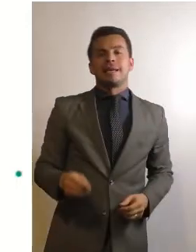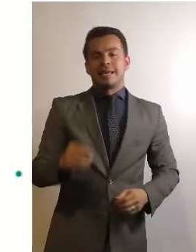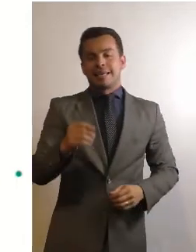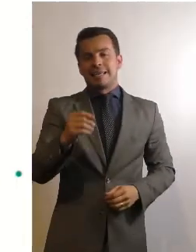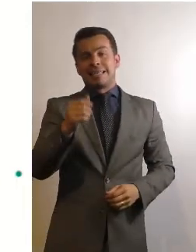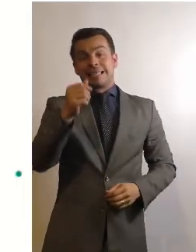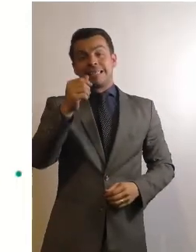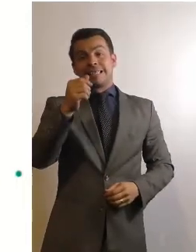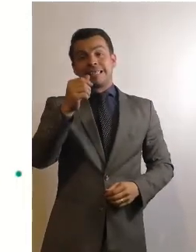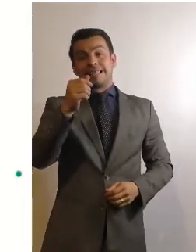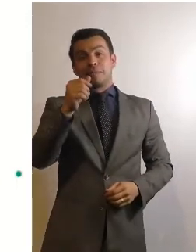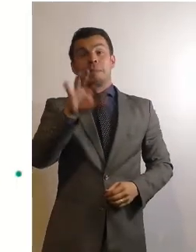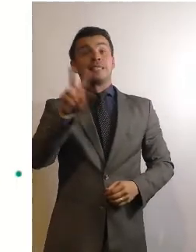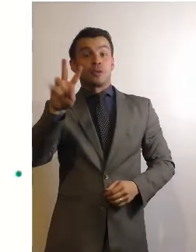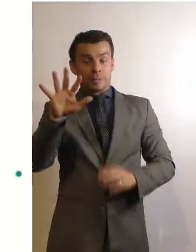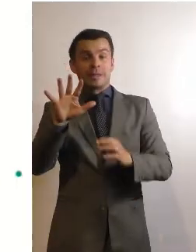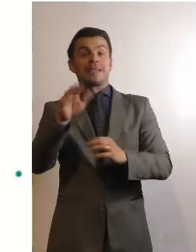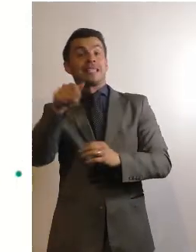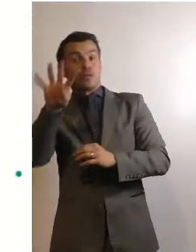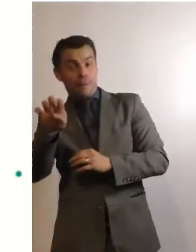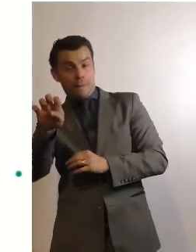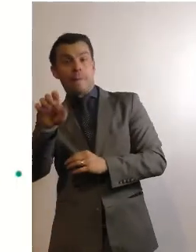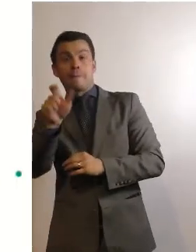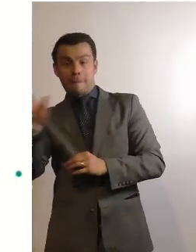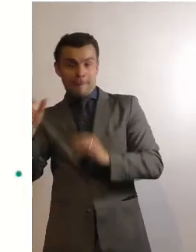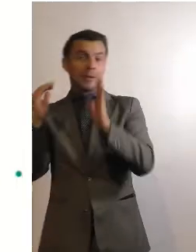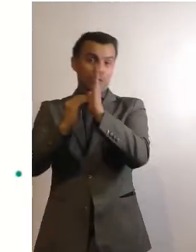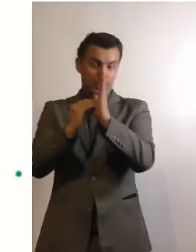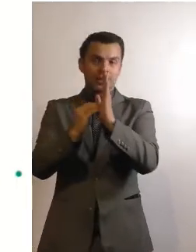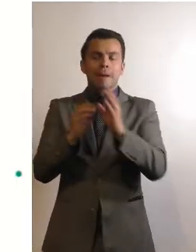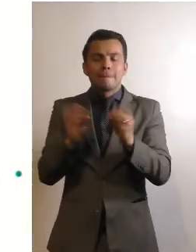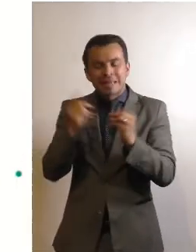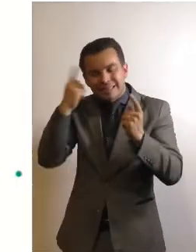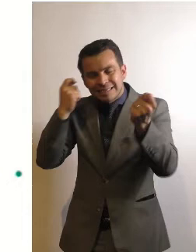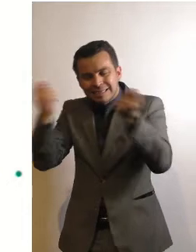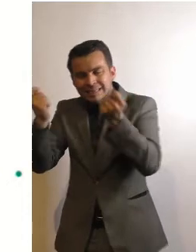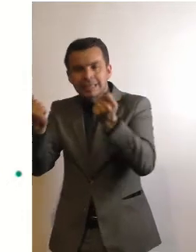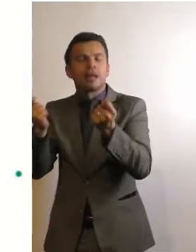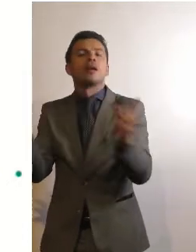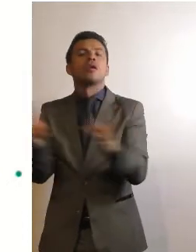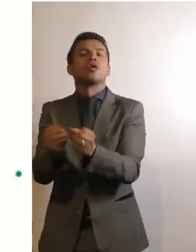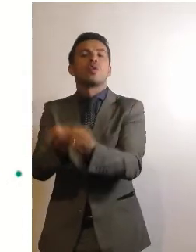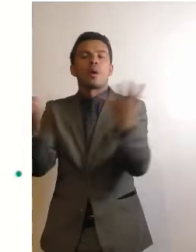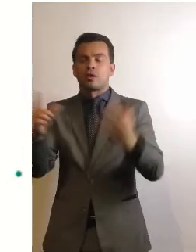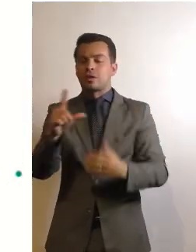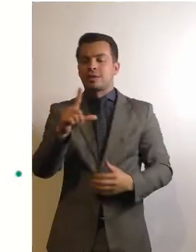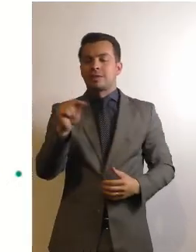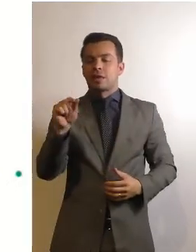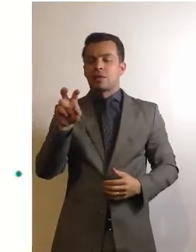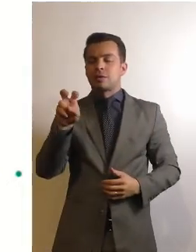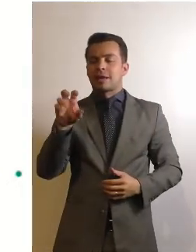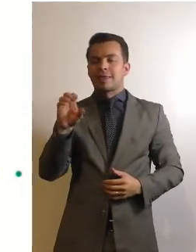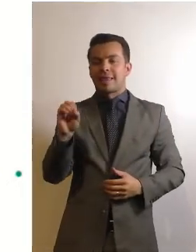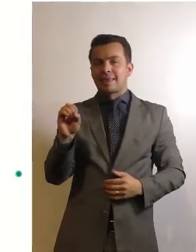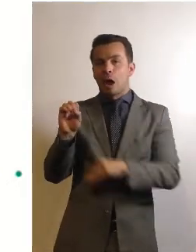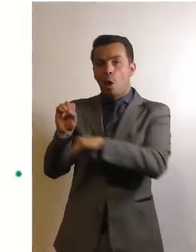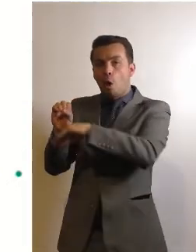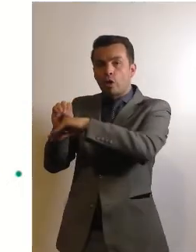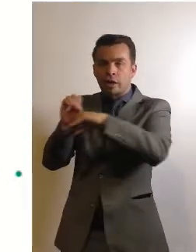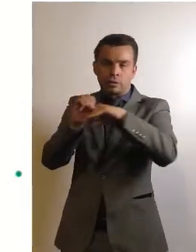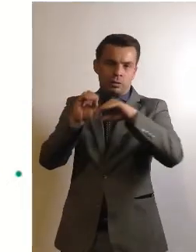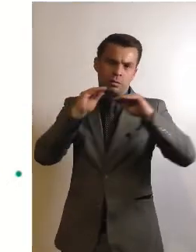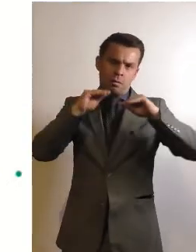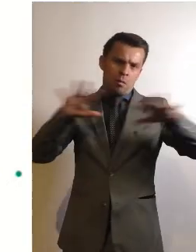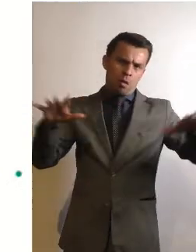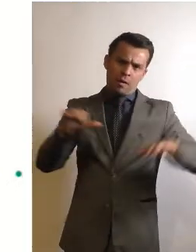personas y con un relacionamiento estratégico con 170 organizaciones público-privadas y